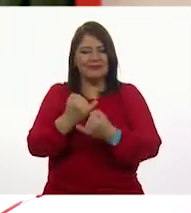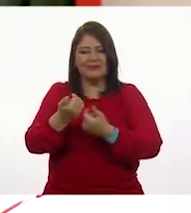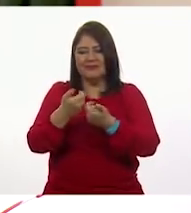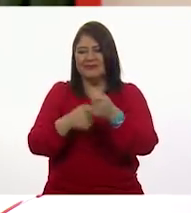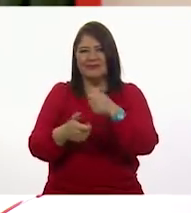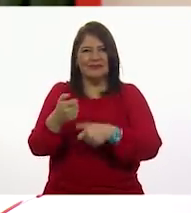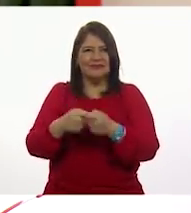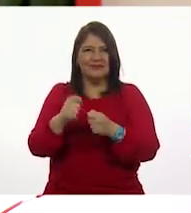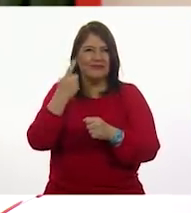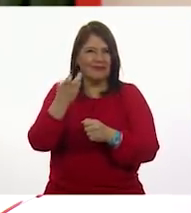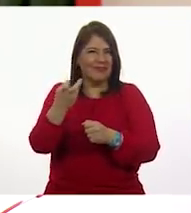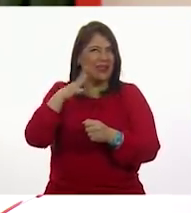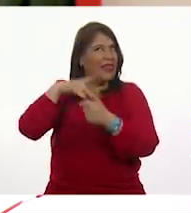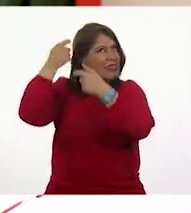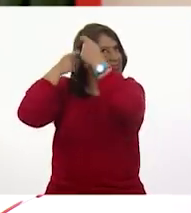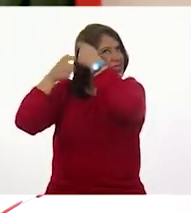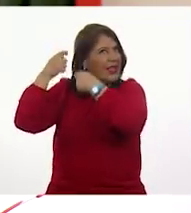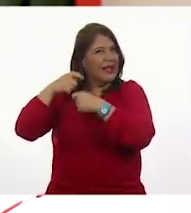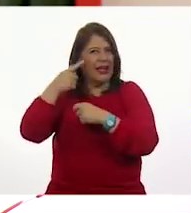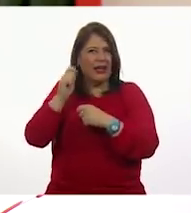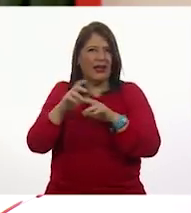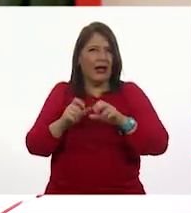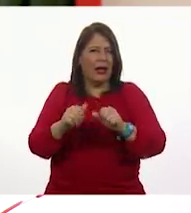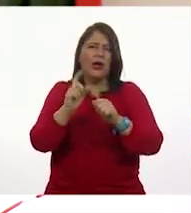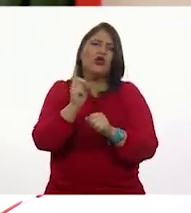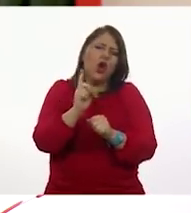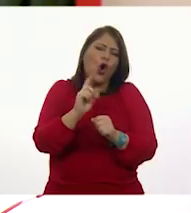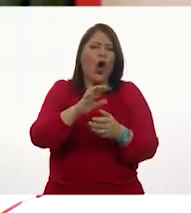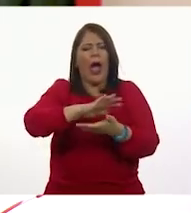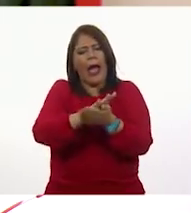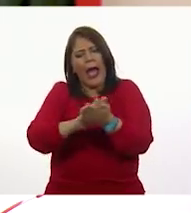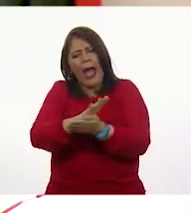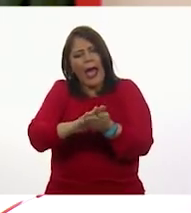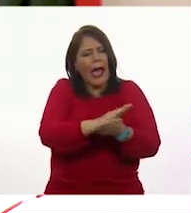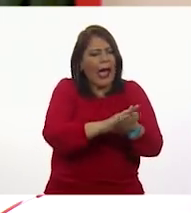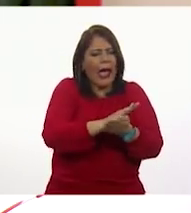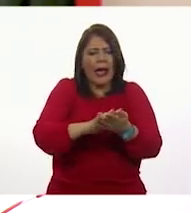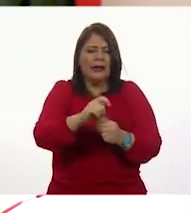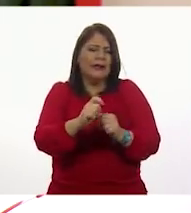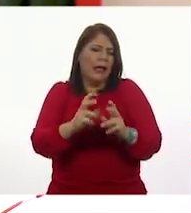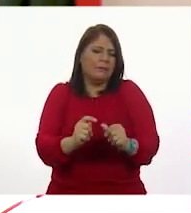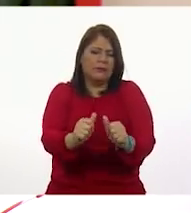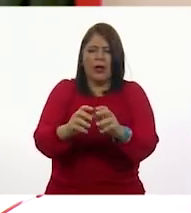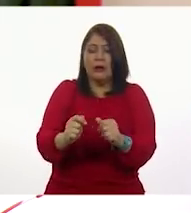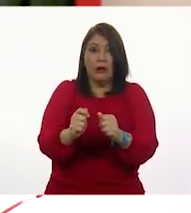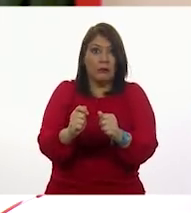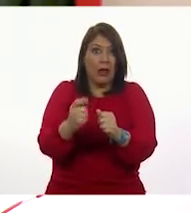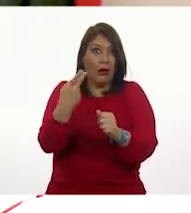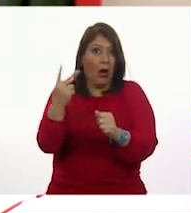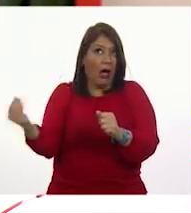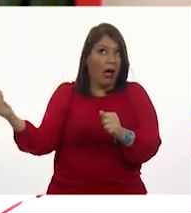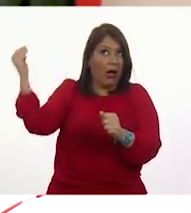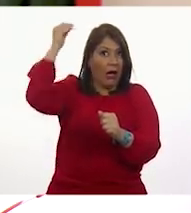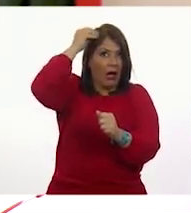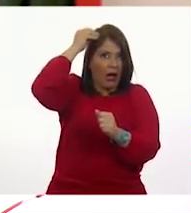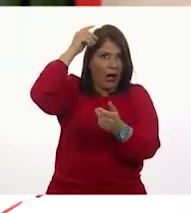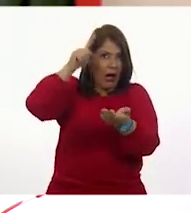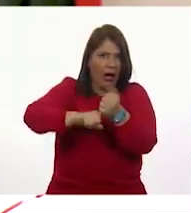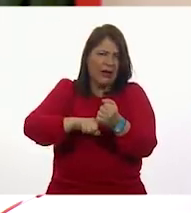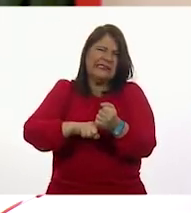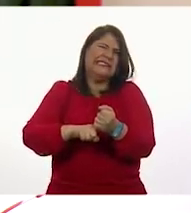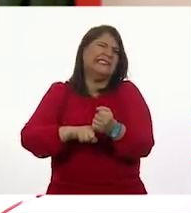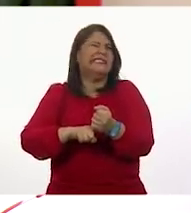así, porque la plastilina uno se divierte haciendo figuras, pero ponérsela en el cabello, por